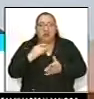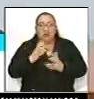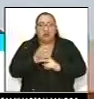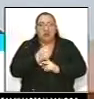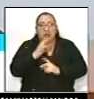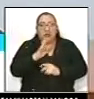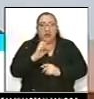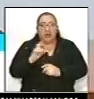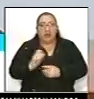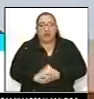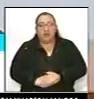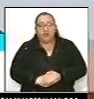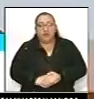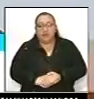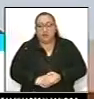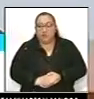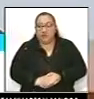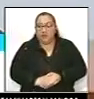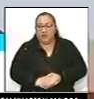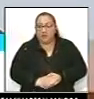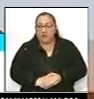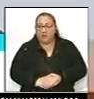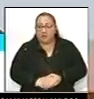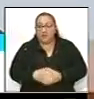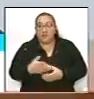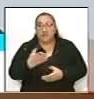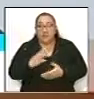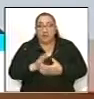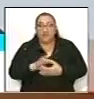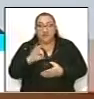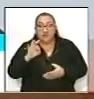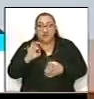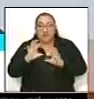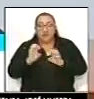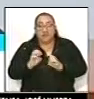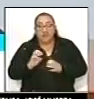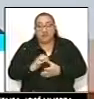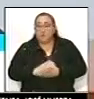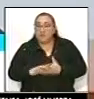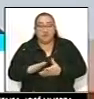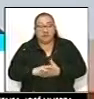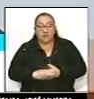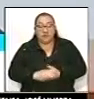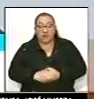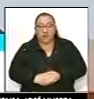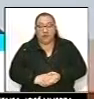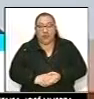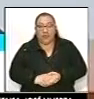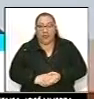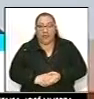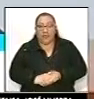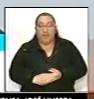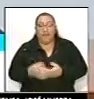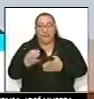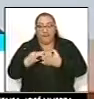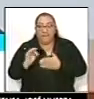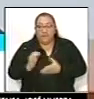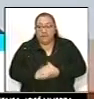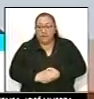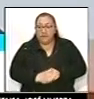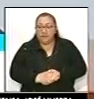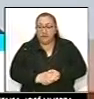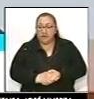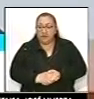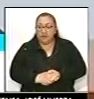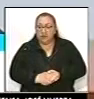alcanzar esta beca. Lo que se pide claramente es que se retire el examen, que se retire la nota, ¿no? Porque esto no